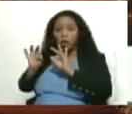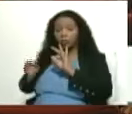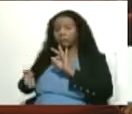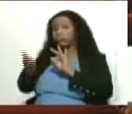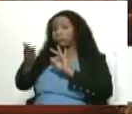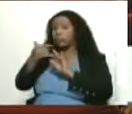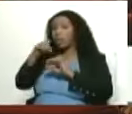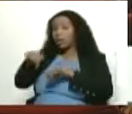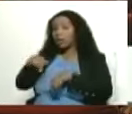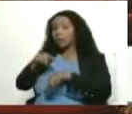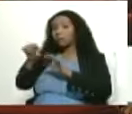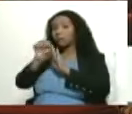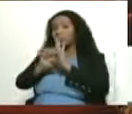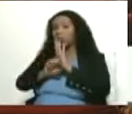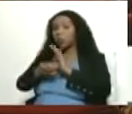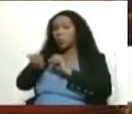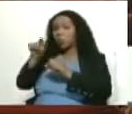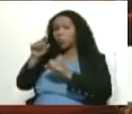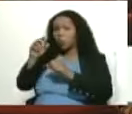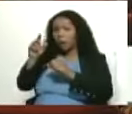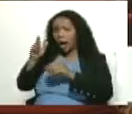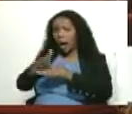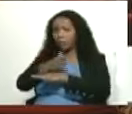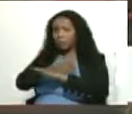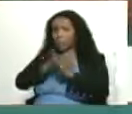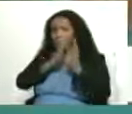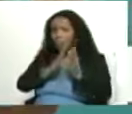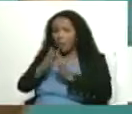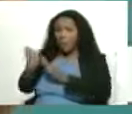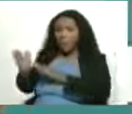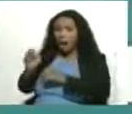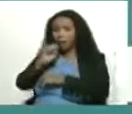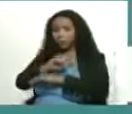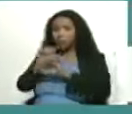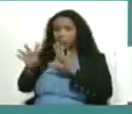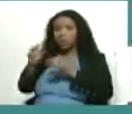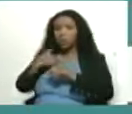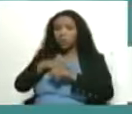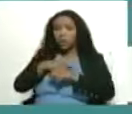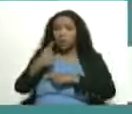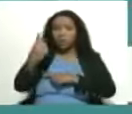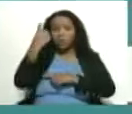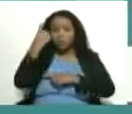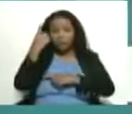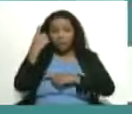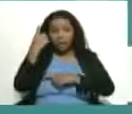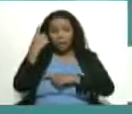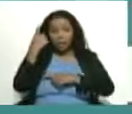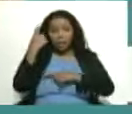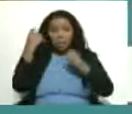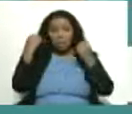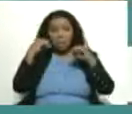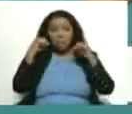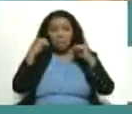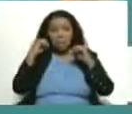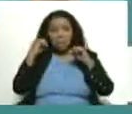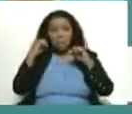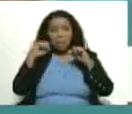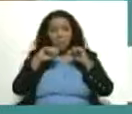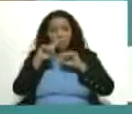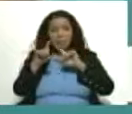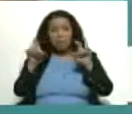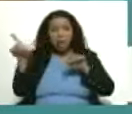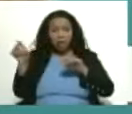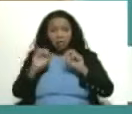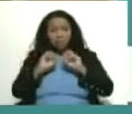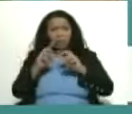importante que en esta etapa nos organicemos, porque además el 19 vamos a tener el simulacro. Así que va a ser una gran